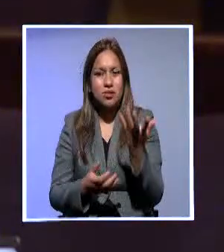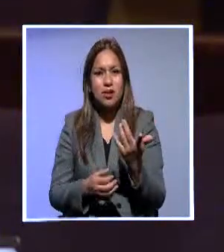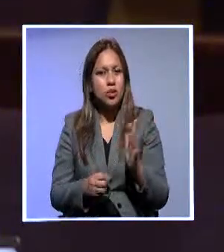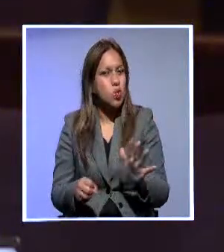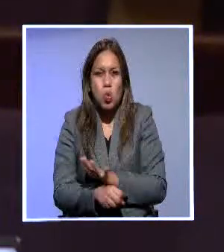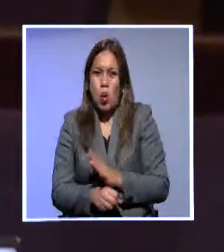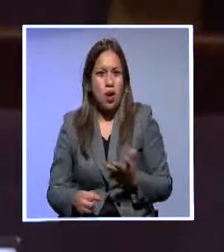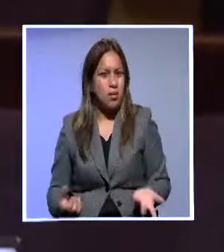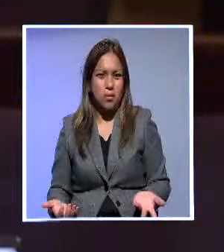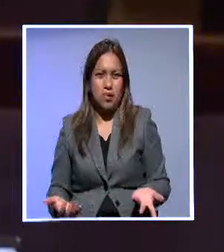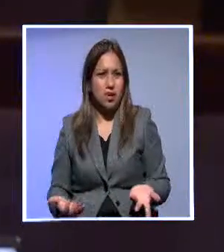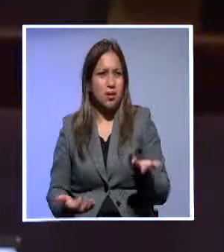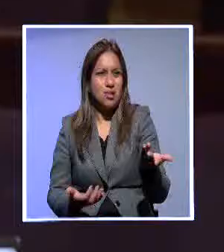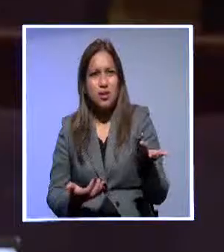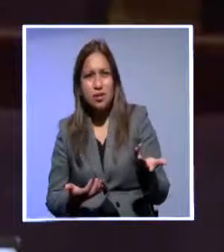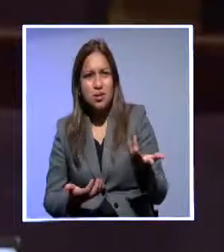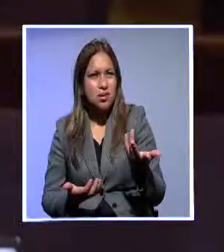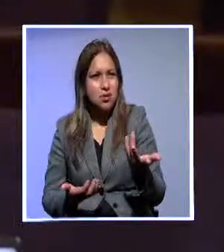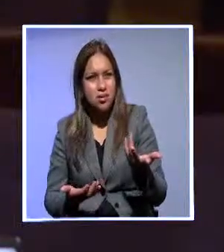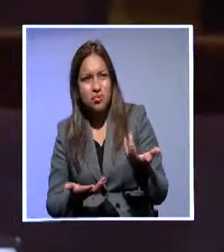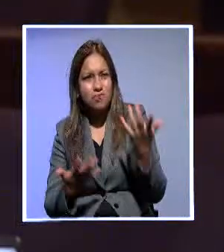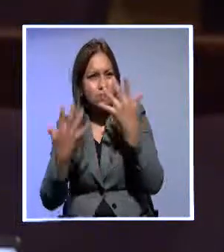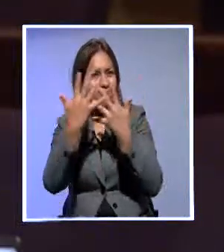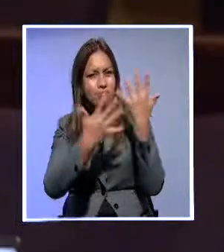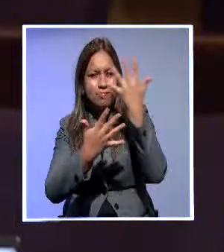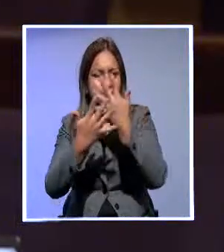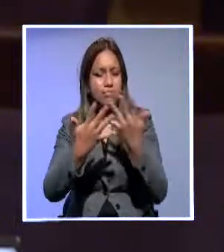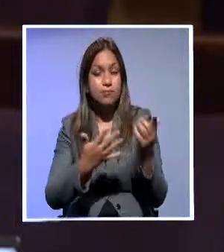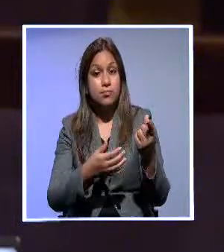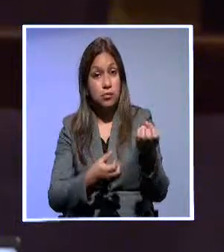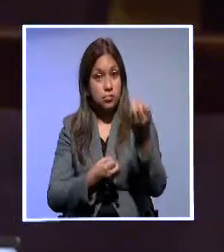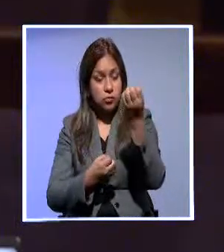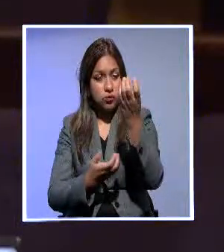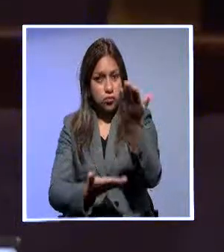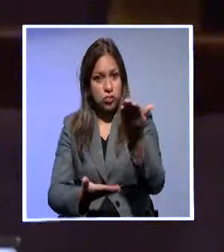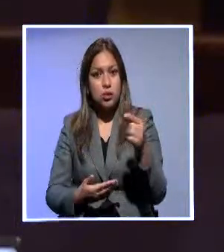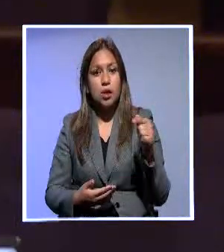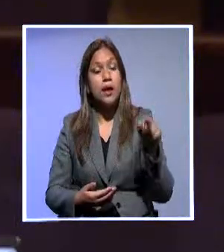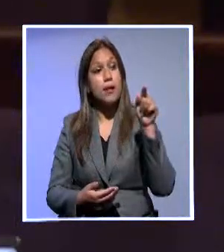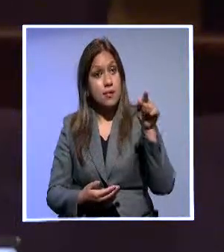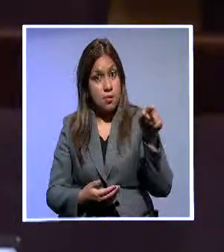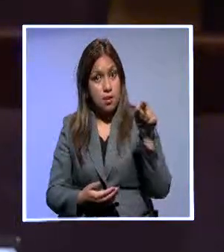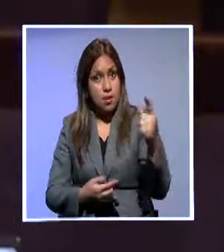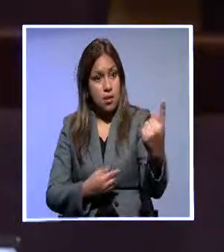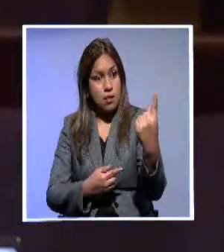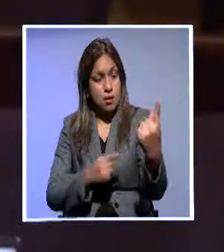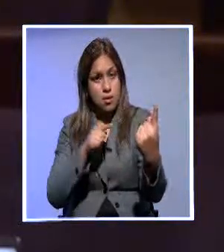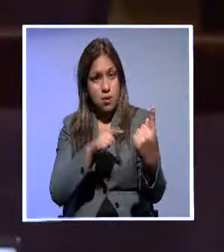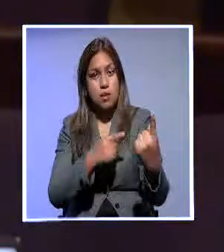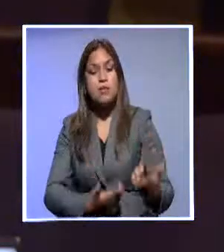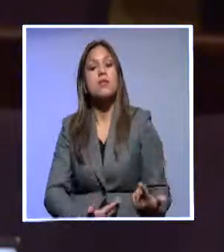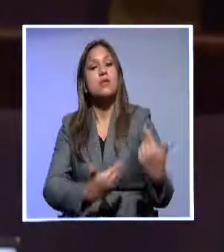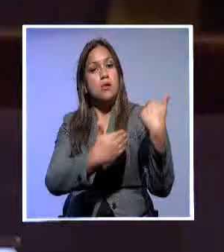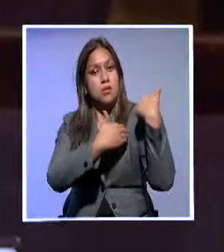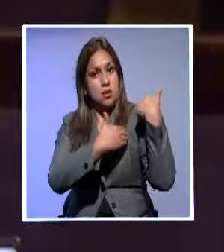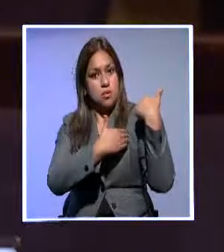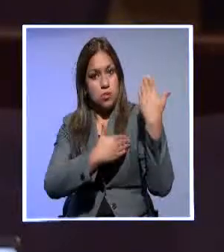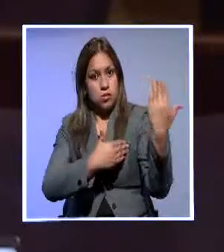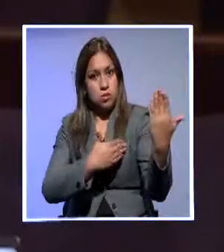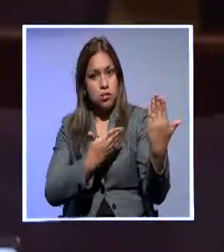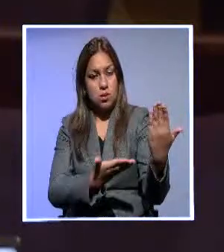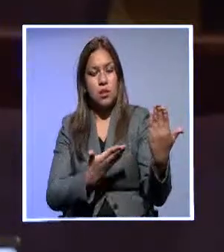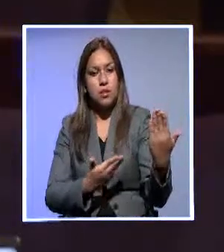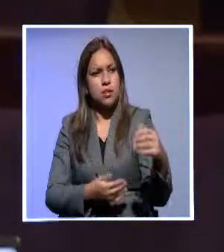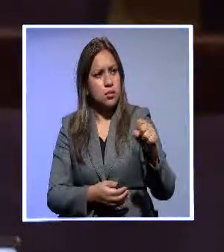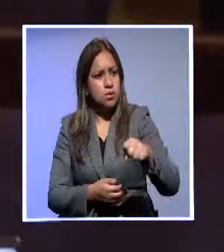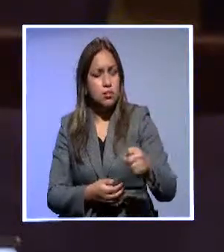tiene vamos todavía está siendo remitida y eso nos tiene que dar visos de si hay elementos